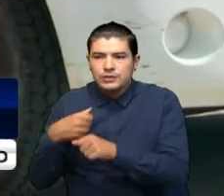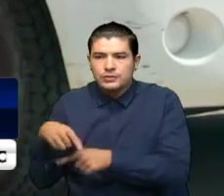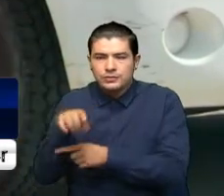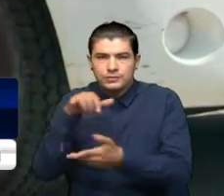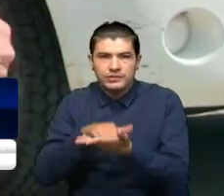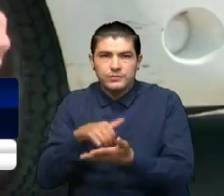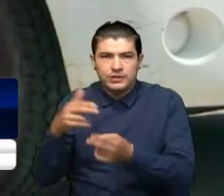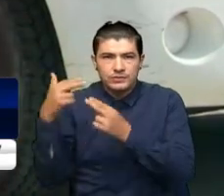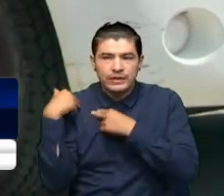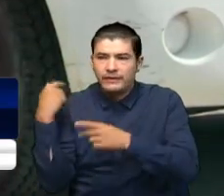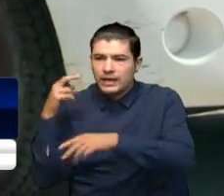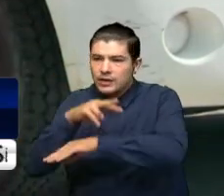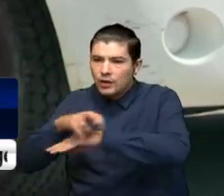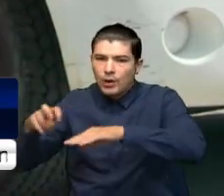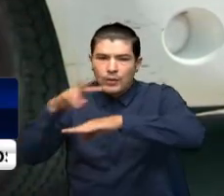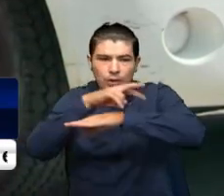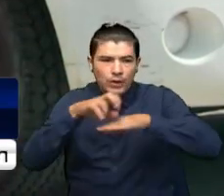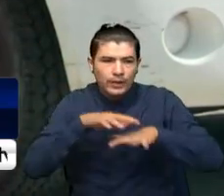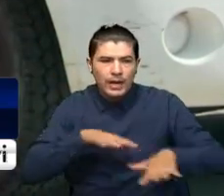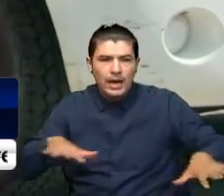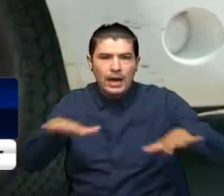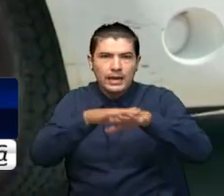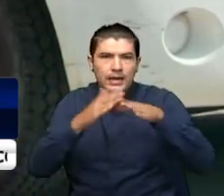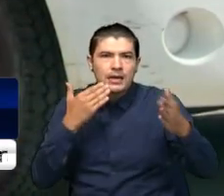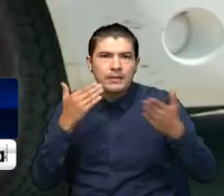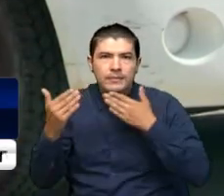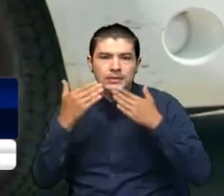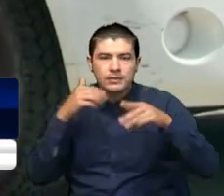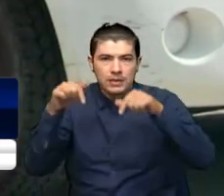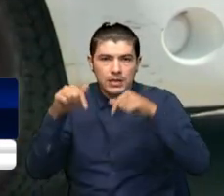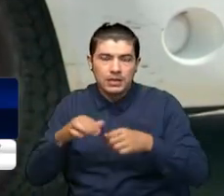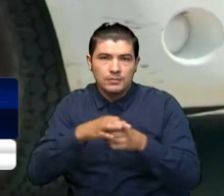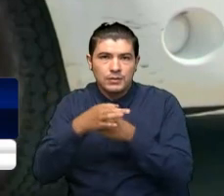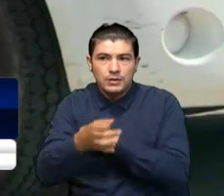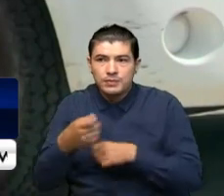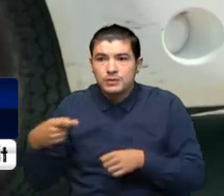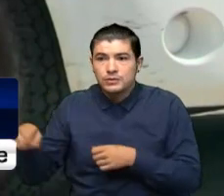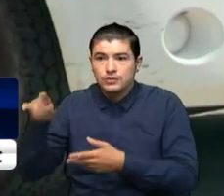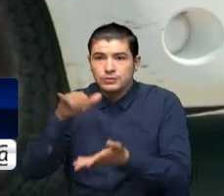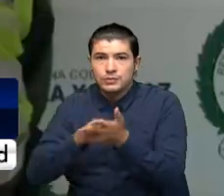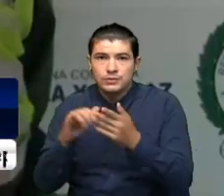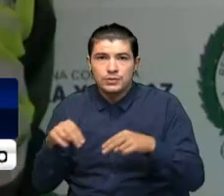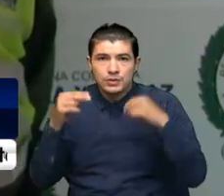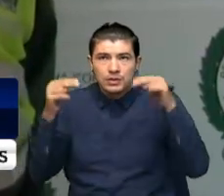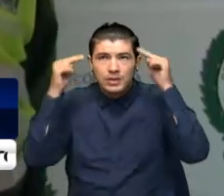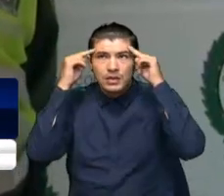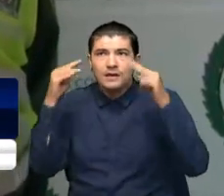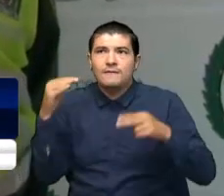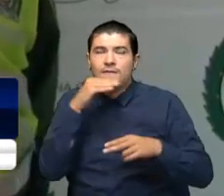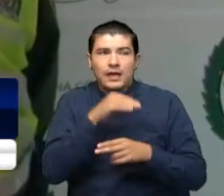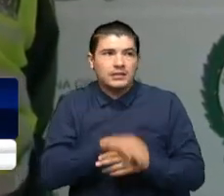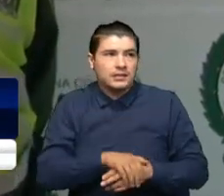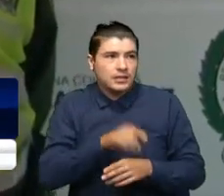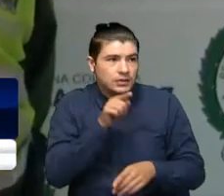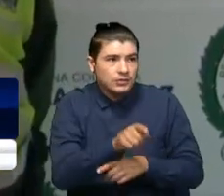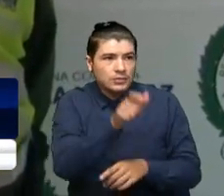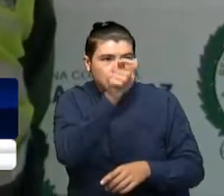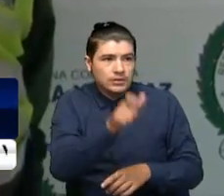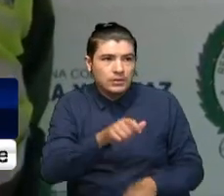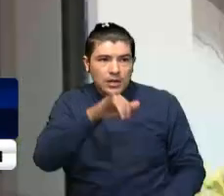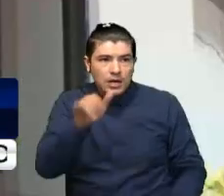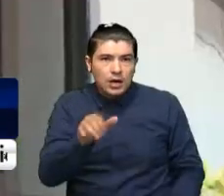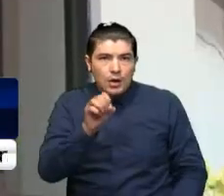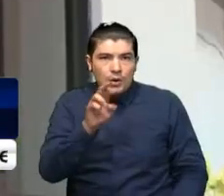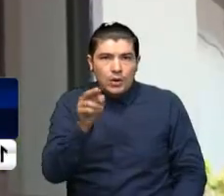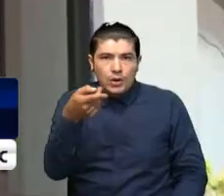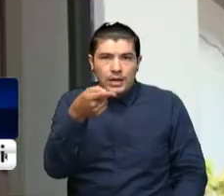los campesinos de la zona limítrofe de Santander y Boyacá con SIM card falsas. El mayor Jorge Ardila, comandante